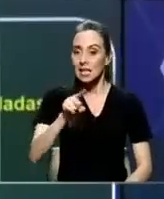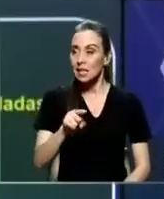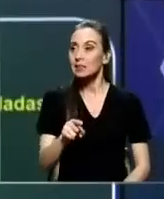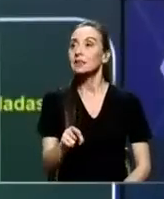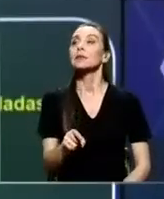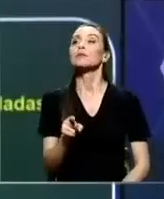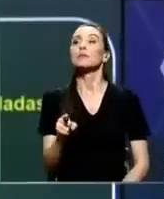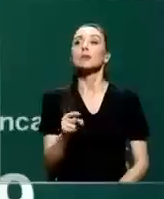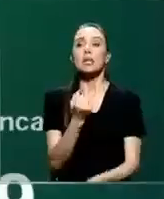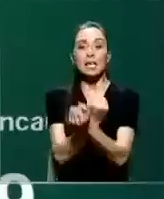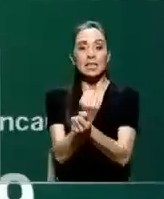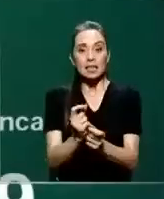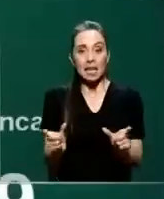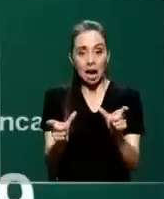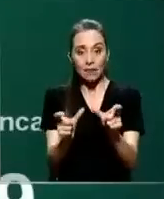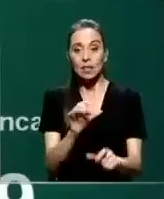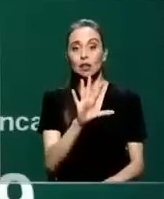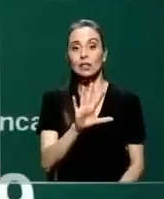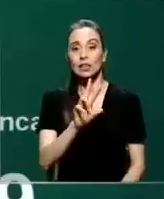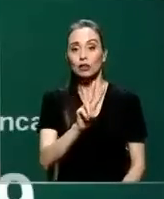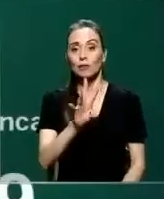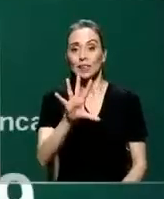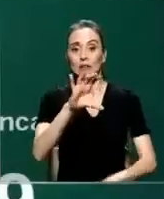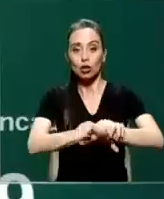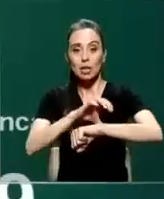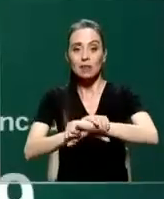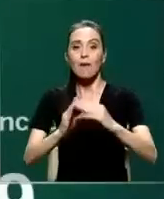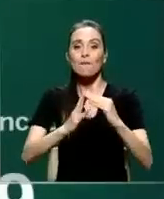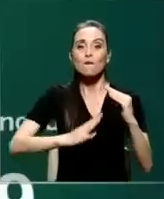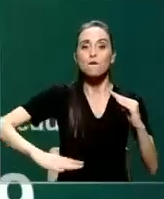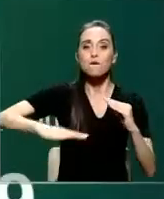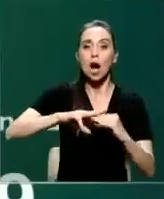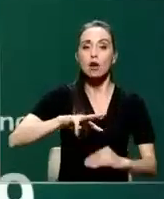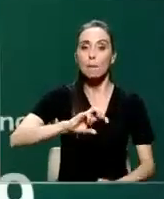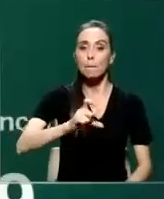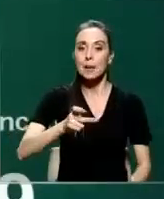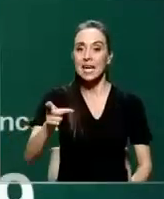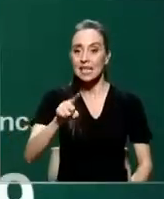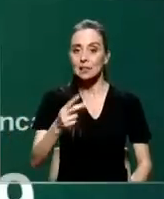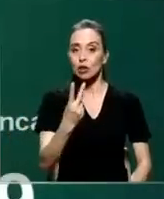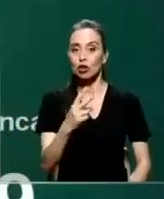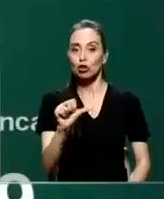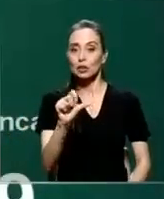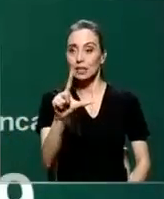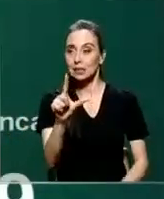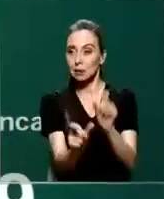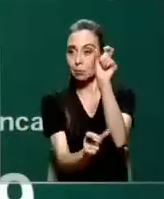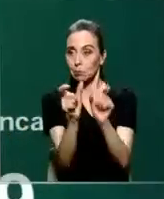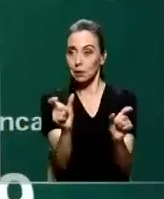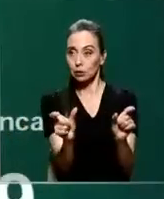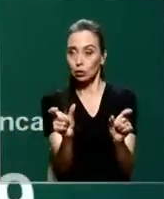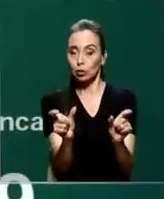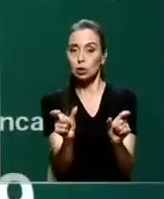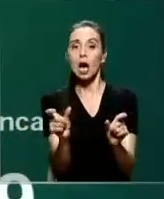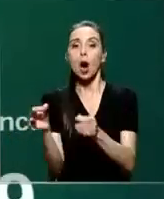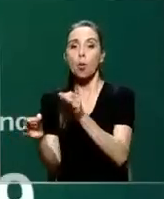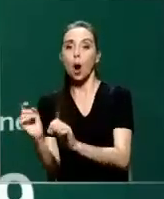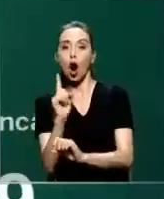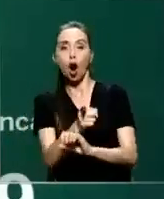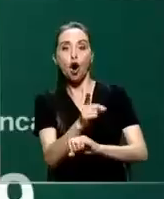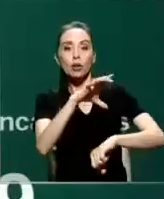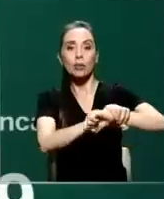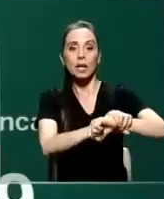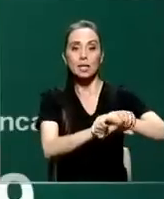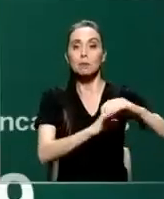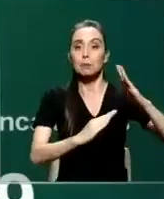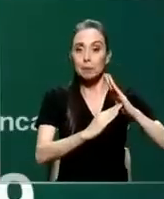Barrio Meix, 525 detenidos, de ellos 267 por orden vigente, estamos